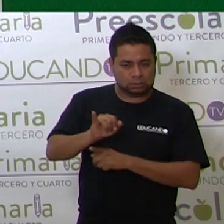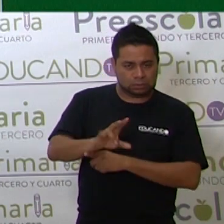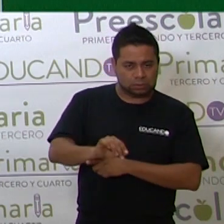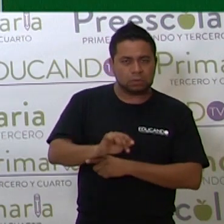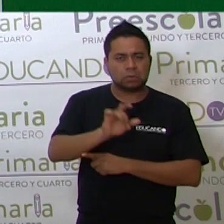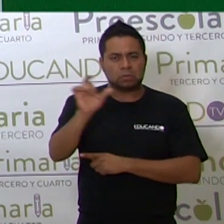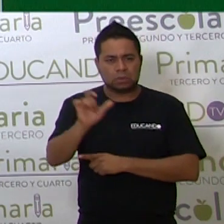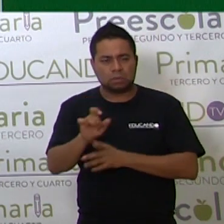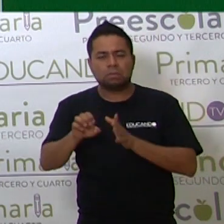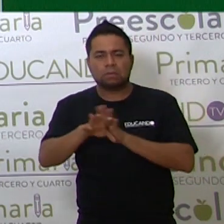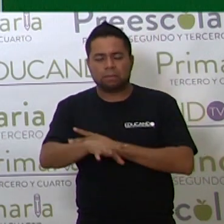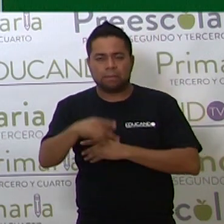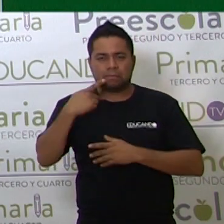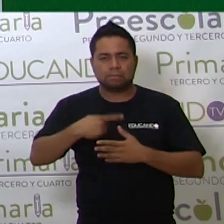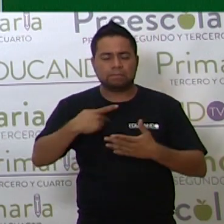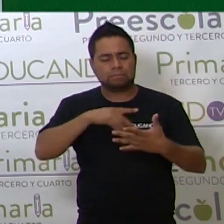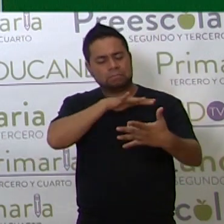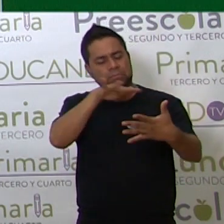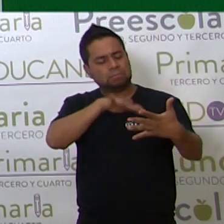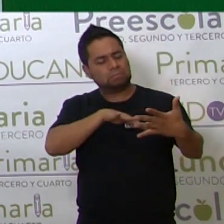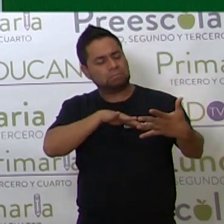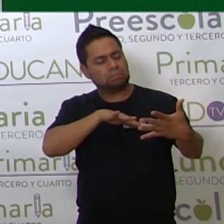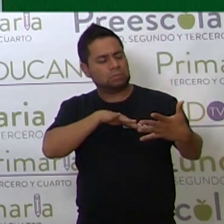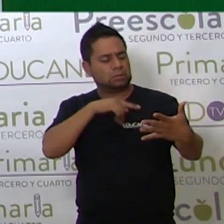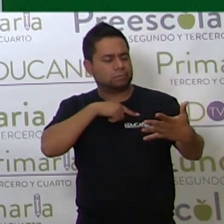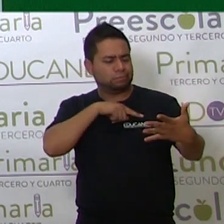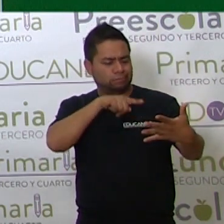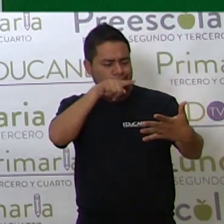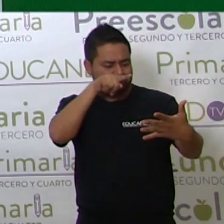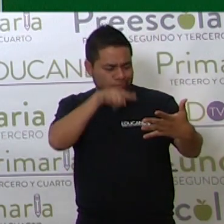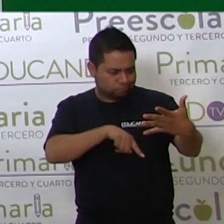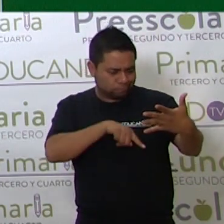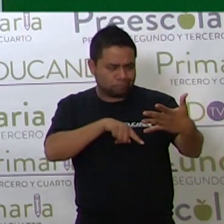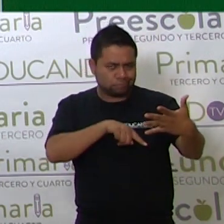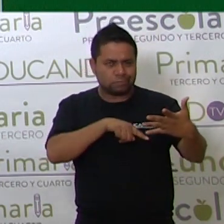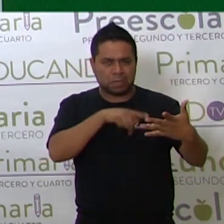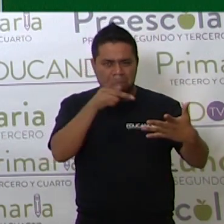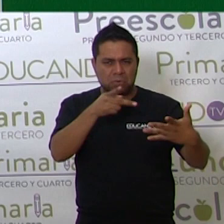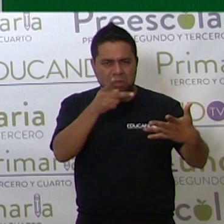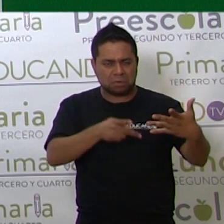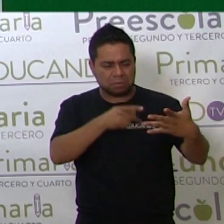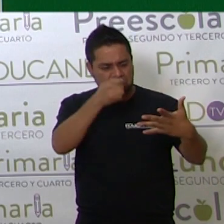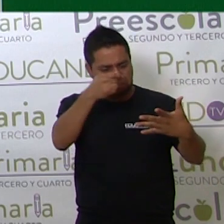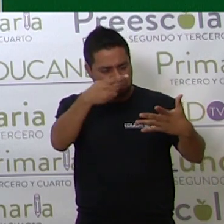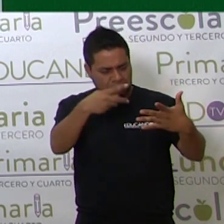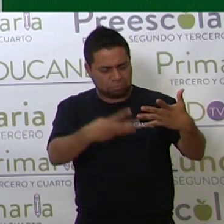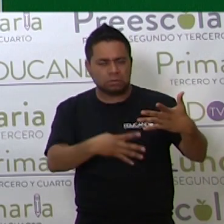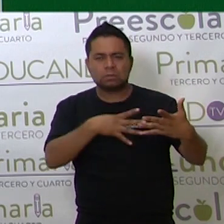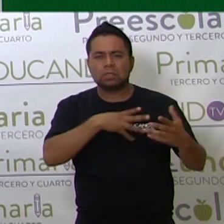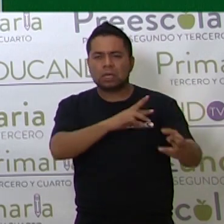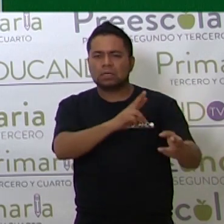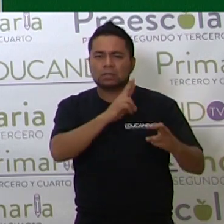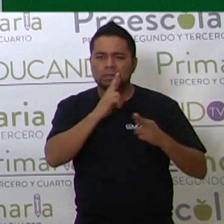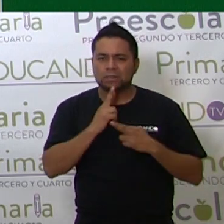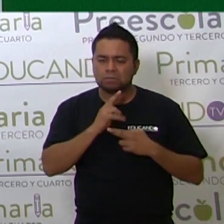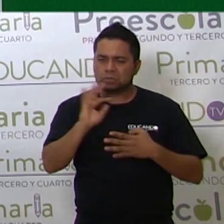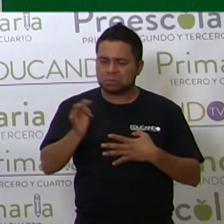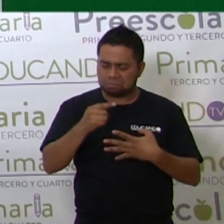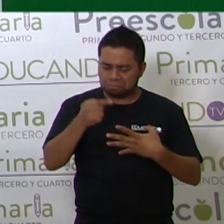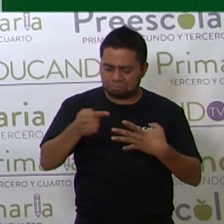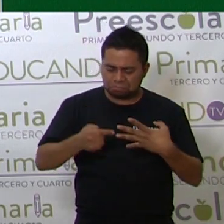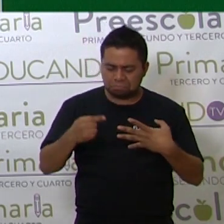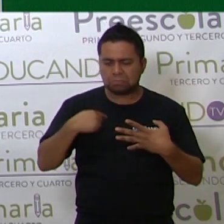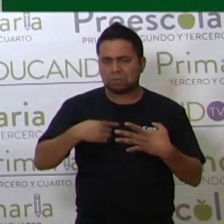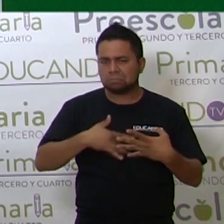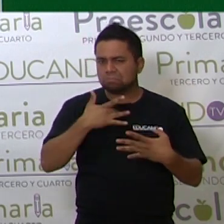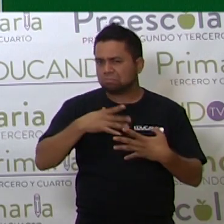o al consultado seleccione una serie de una serie de preguntas un conjunto de determinadas opciones